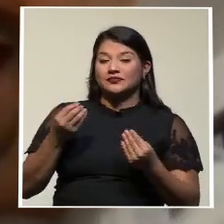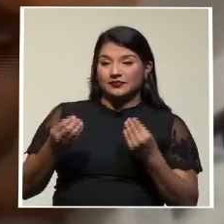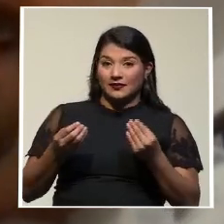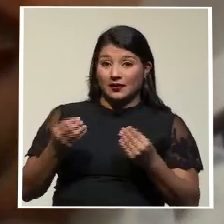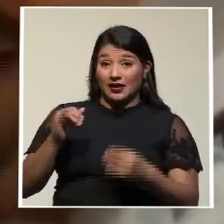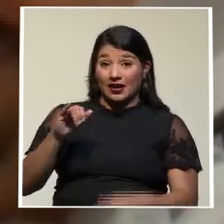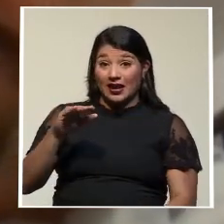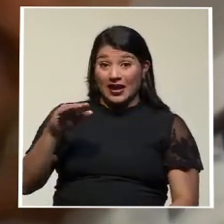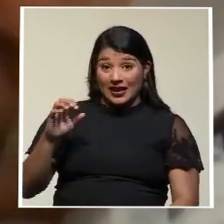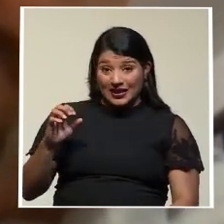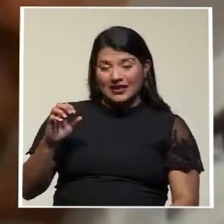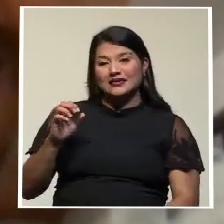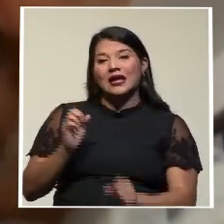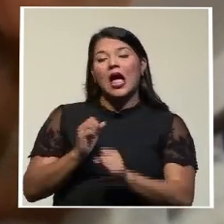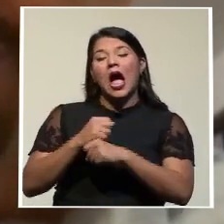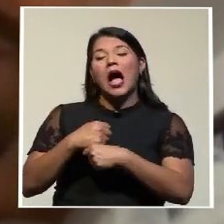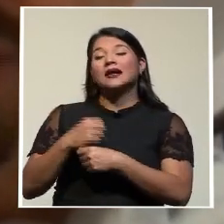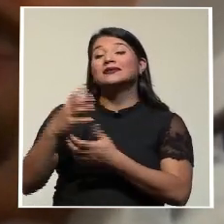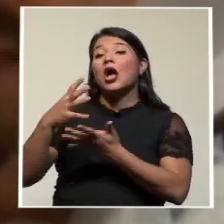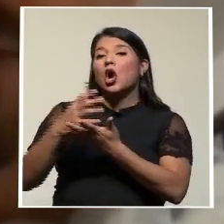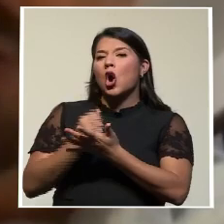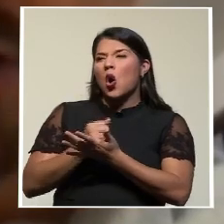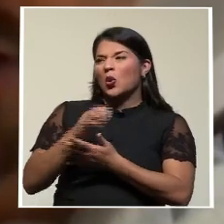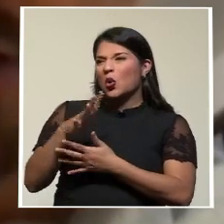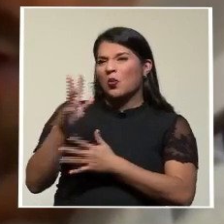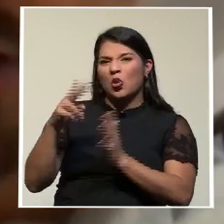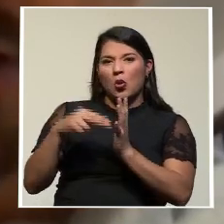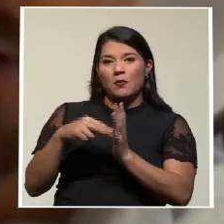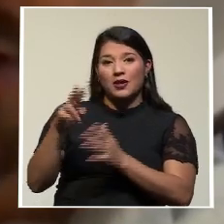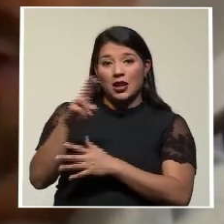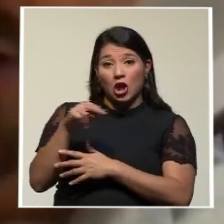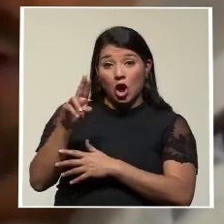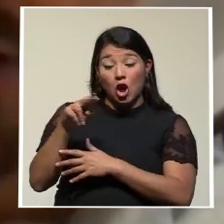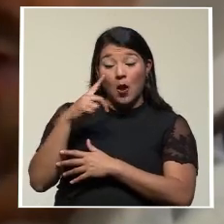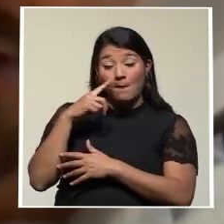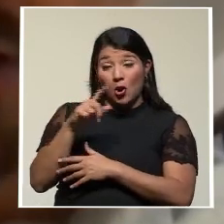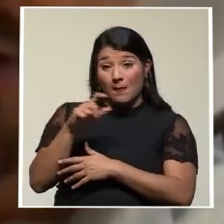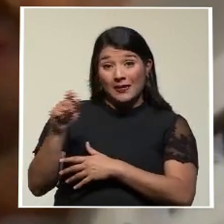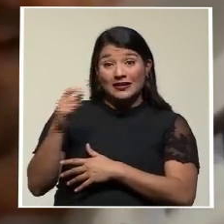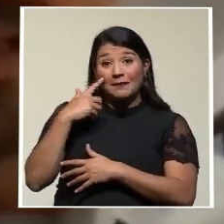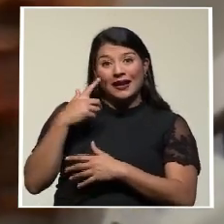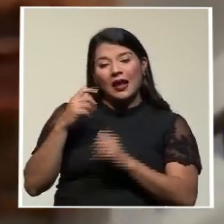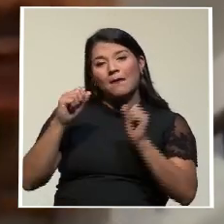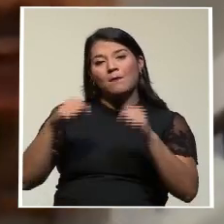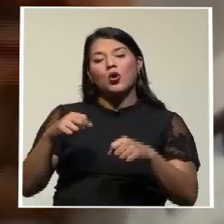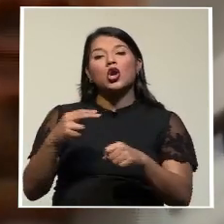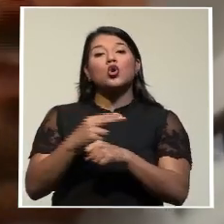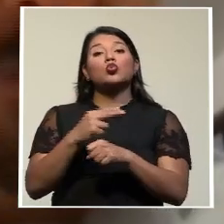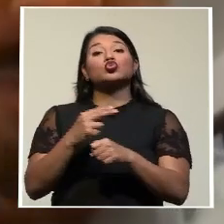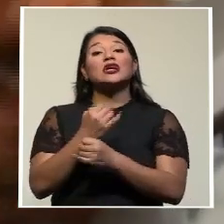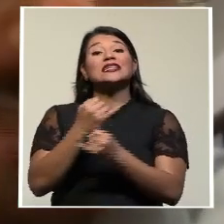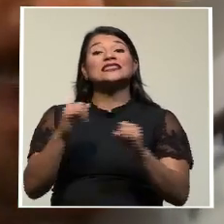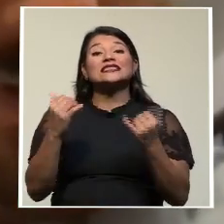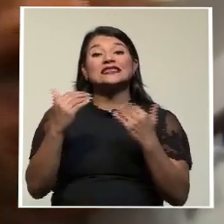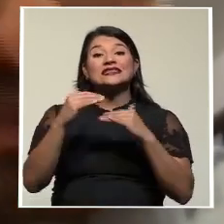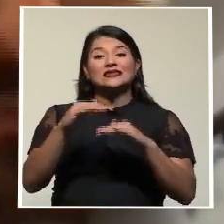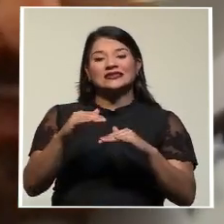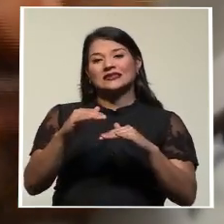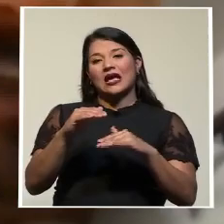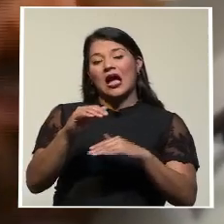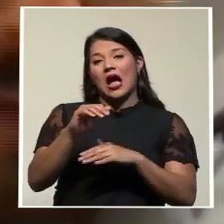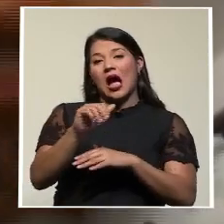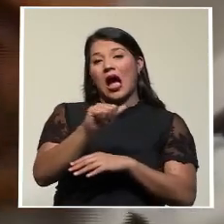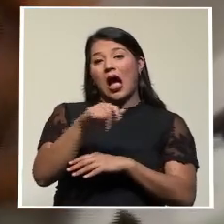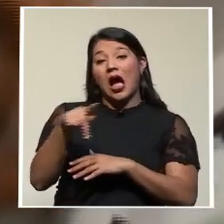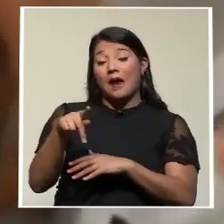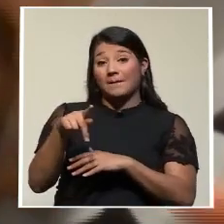el ICE hace un cobro, digamos, de 2,000 colones al mes para tener uso ilimitado a la plataforma Teams. Como si